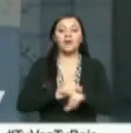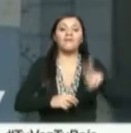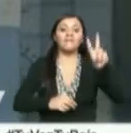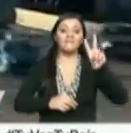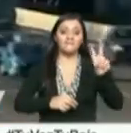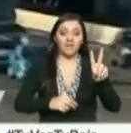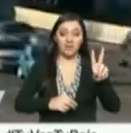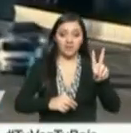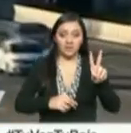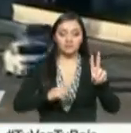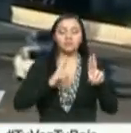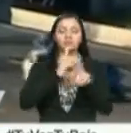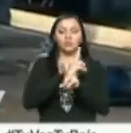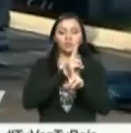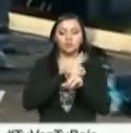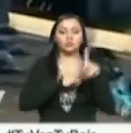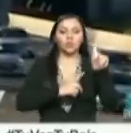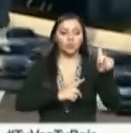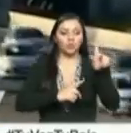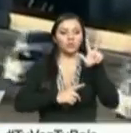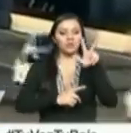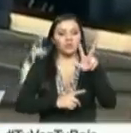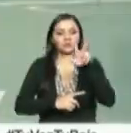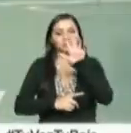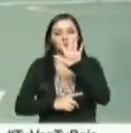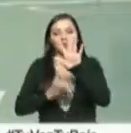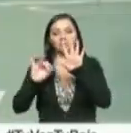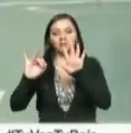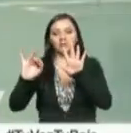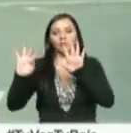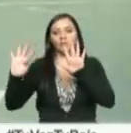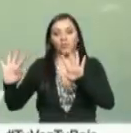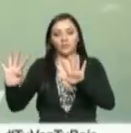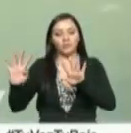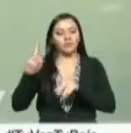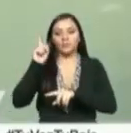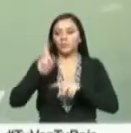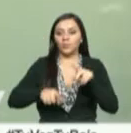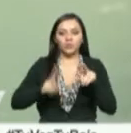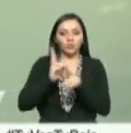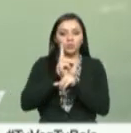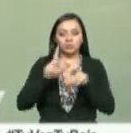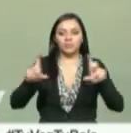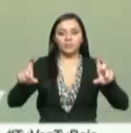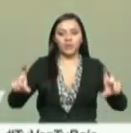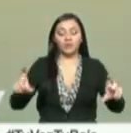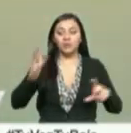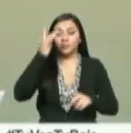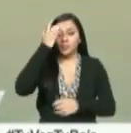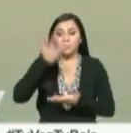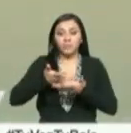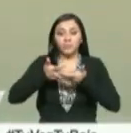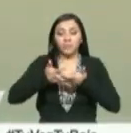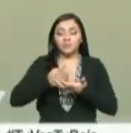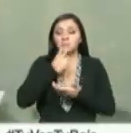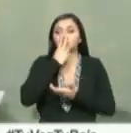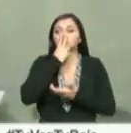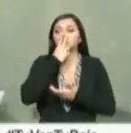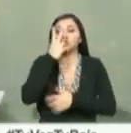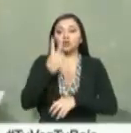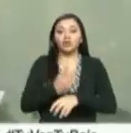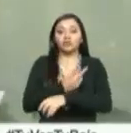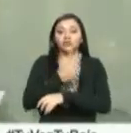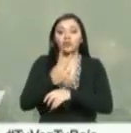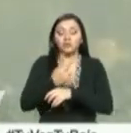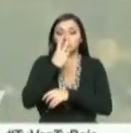alternándolo con la matrícula impar. La decisión es el resultado de haber superado los 200 microgramos de dióxido de nitrógeno durante 2 horas seguidas.